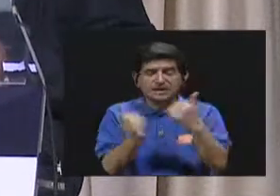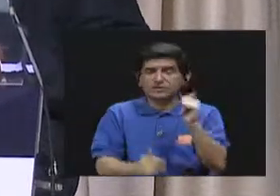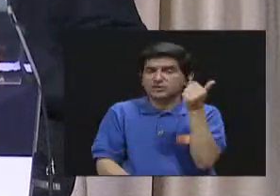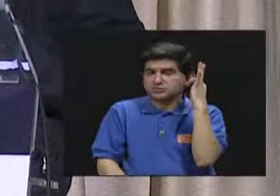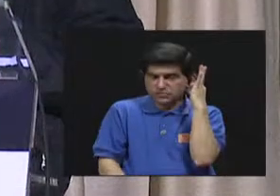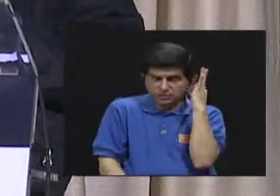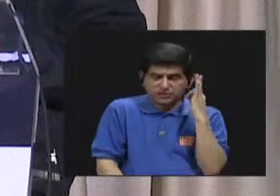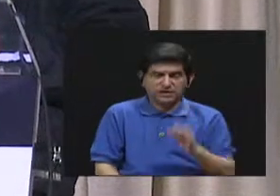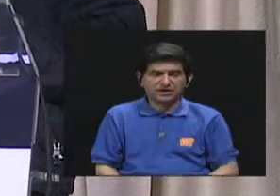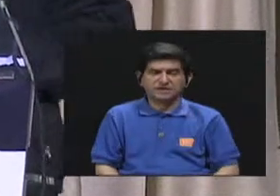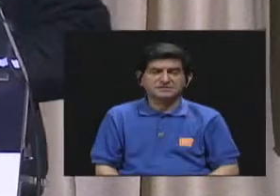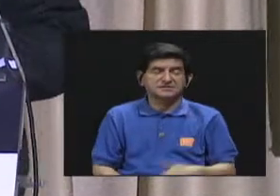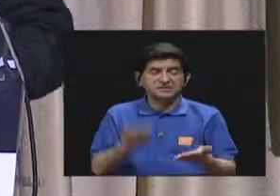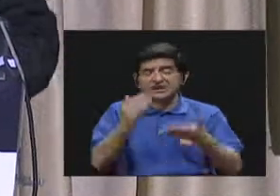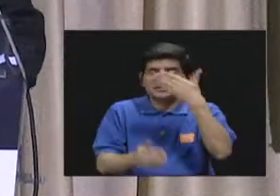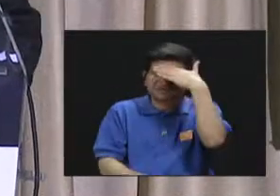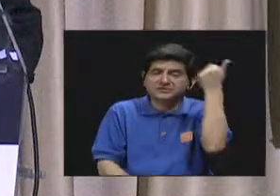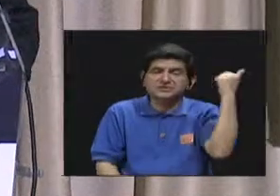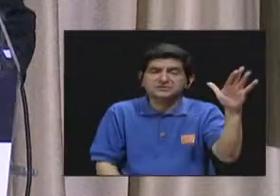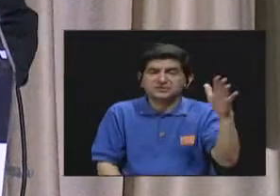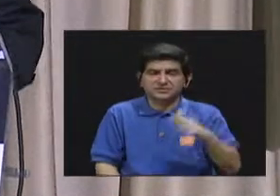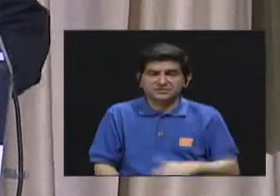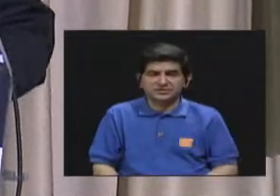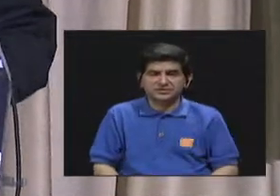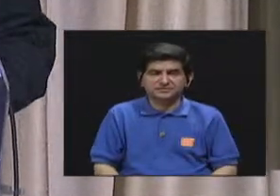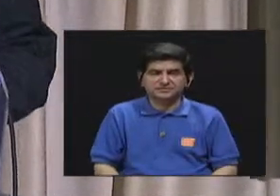mujeres olvidadas. Entonces, pues...